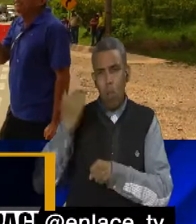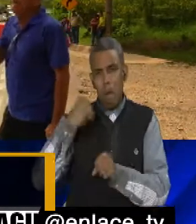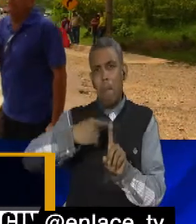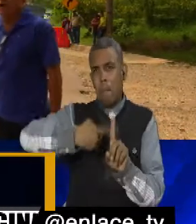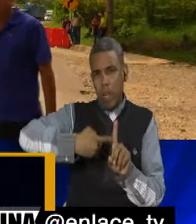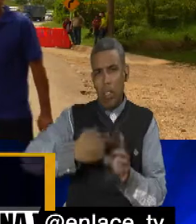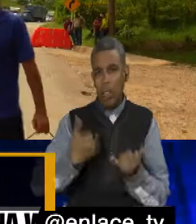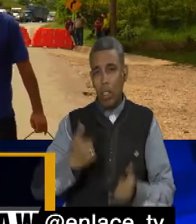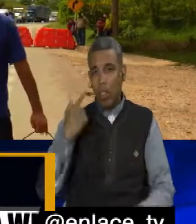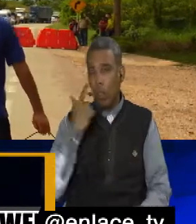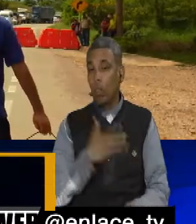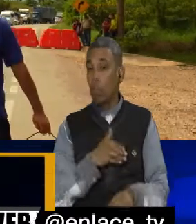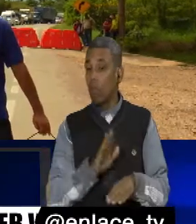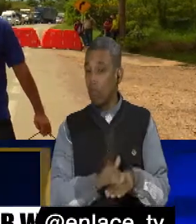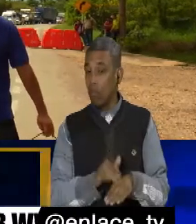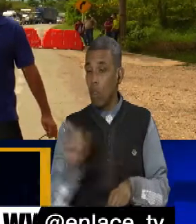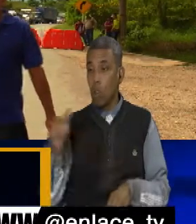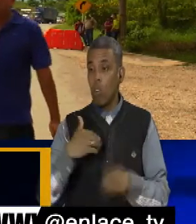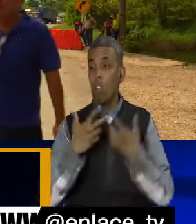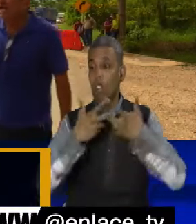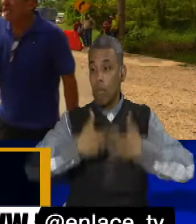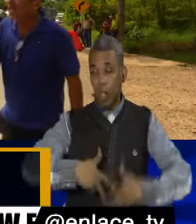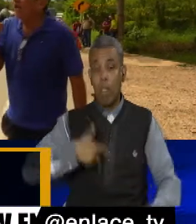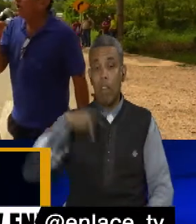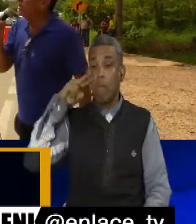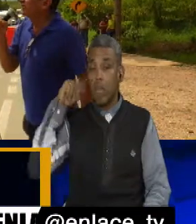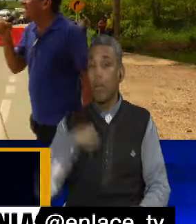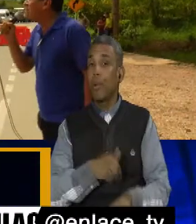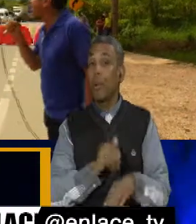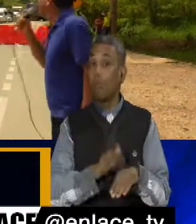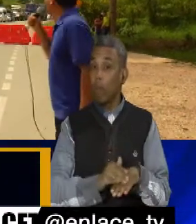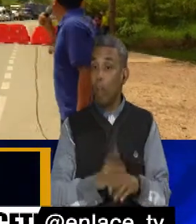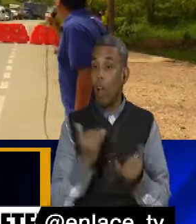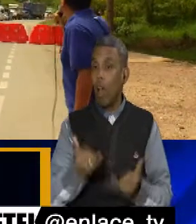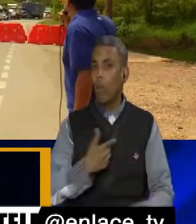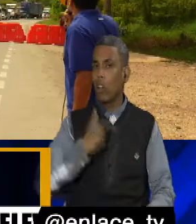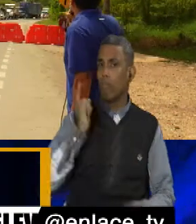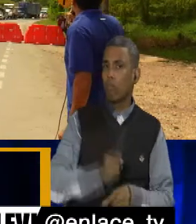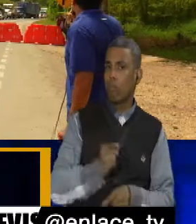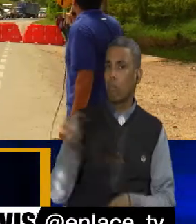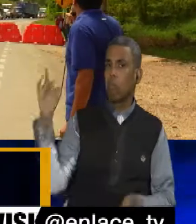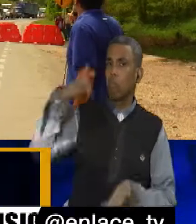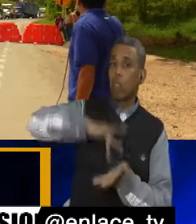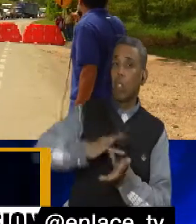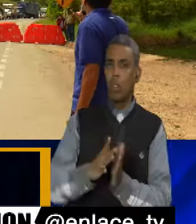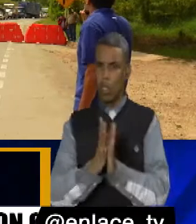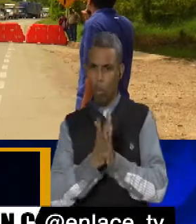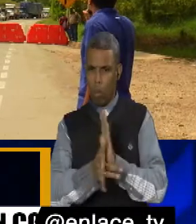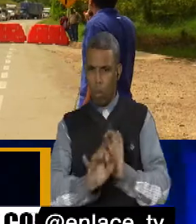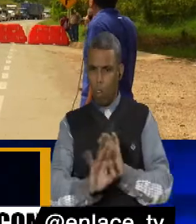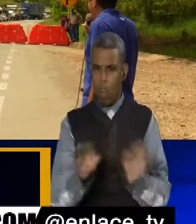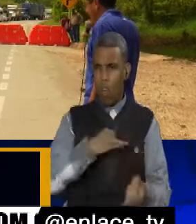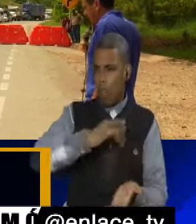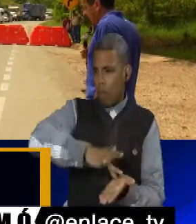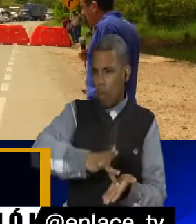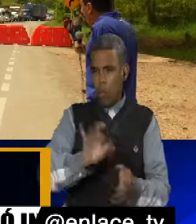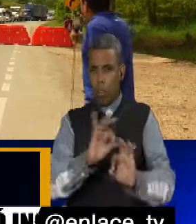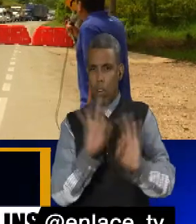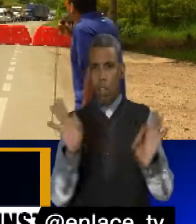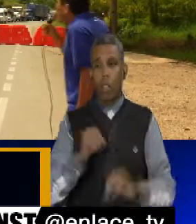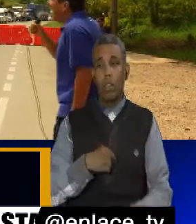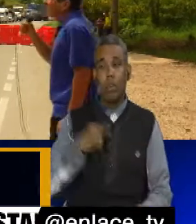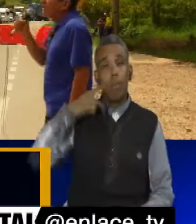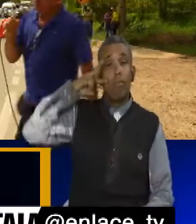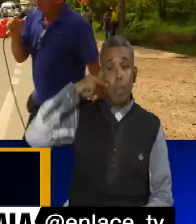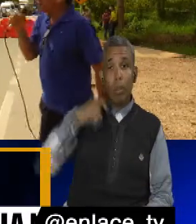hoy en día pues tienen en una situación bien complicada a los más de 50 proveedores locales que les